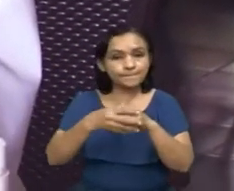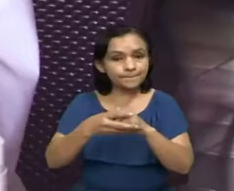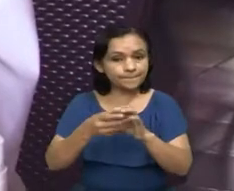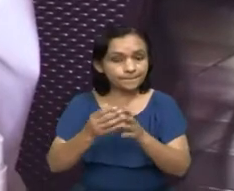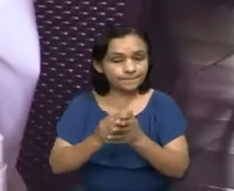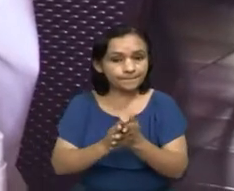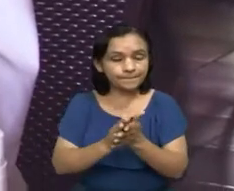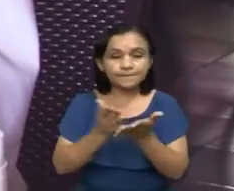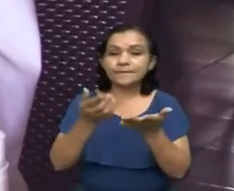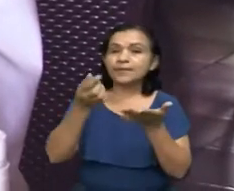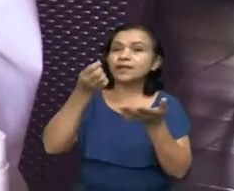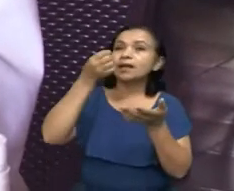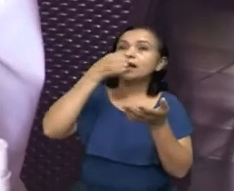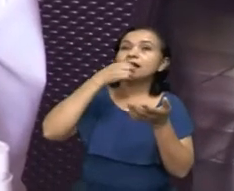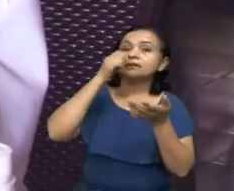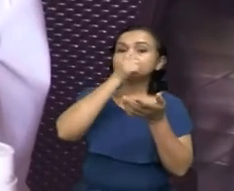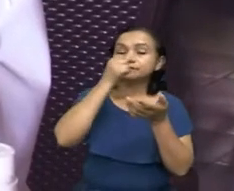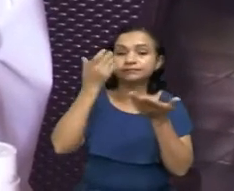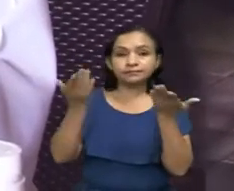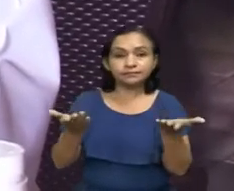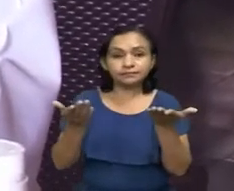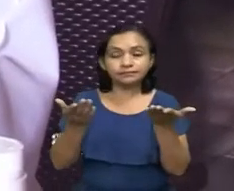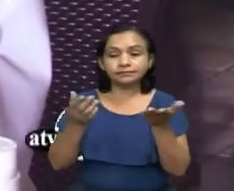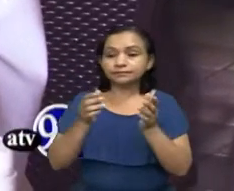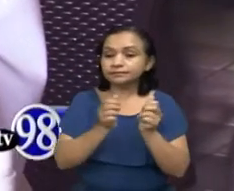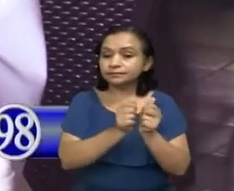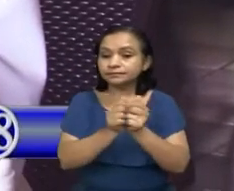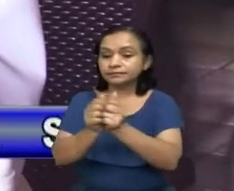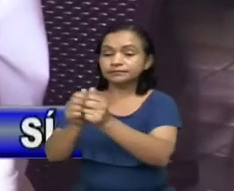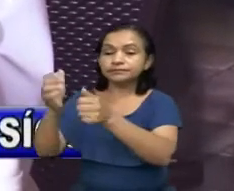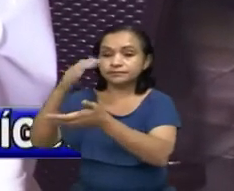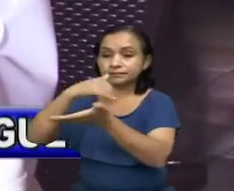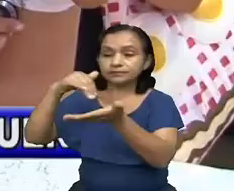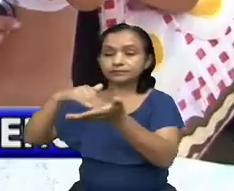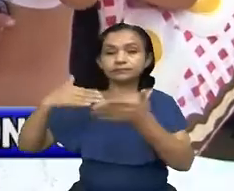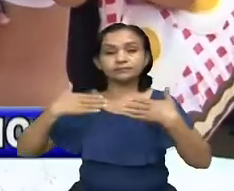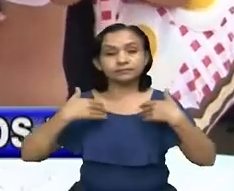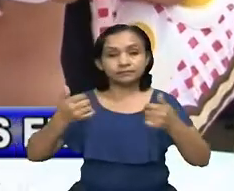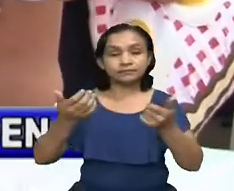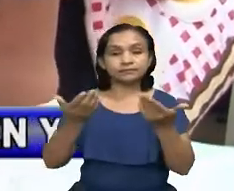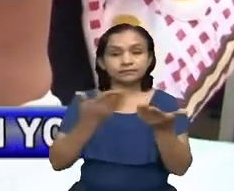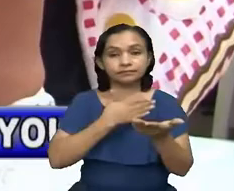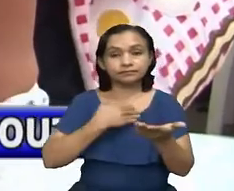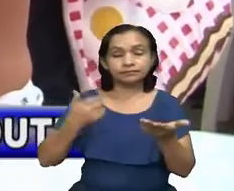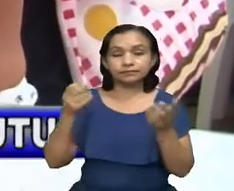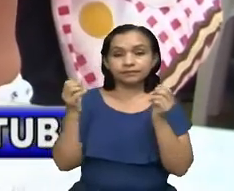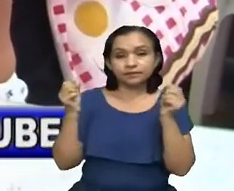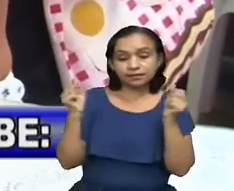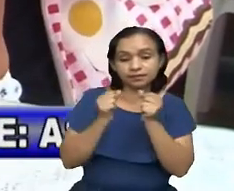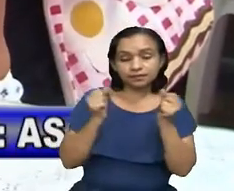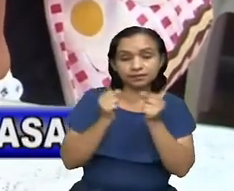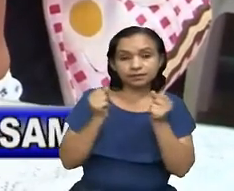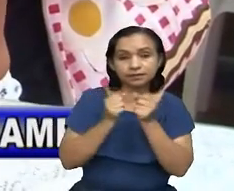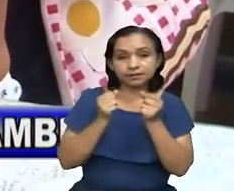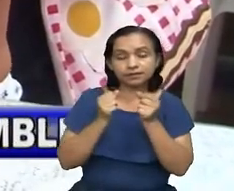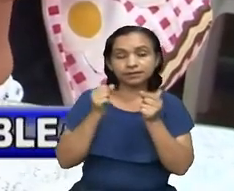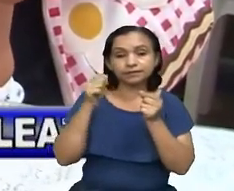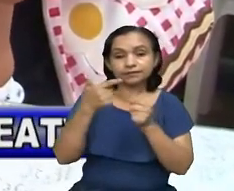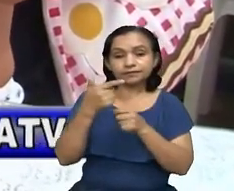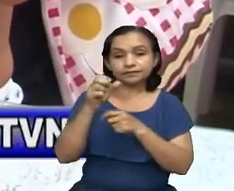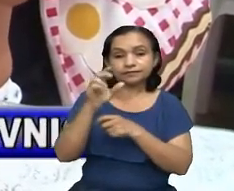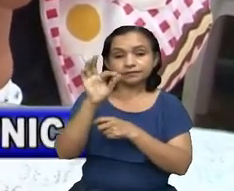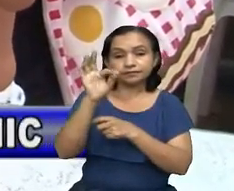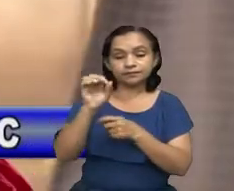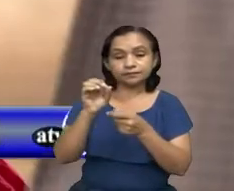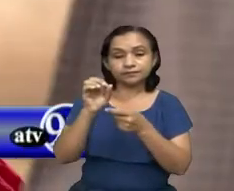lavaditos nasales, ¿verdad? Para los niños, llevarlos a una unidad de salud, sobre todo. El frente frío que se desplaza entre el Golfo de Fonseca